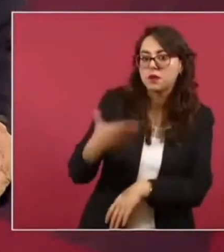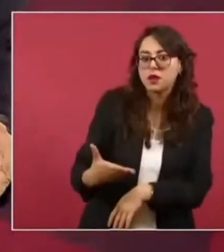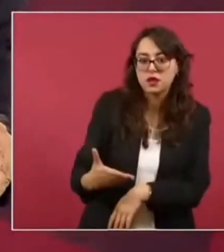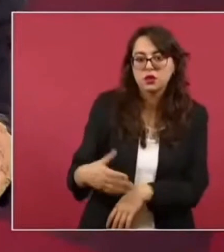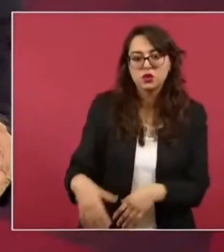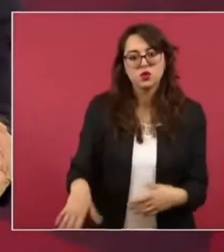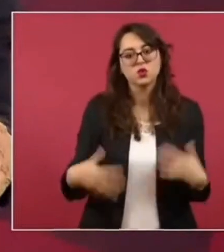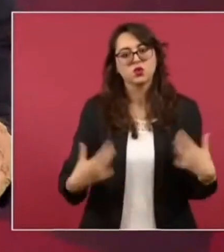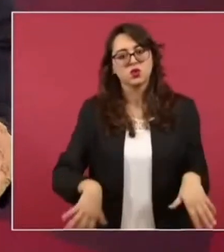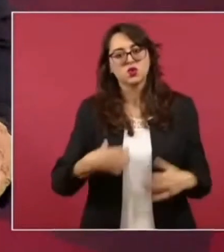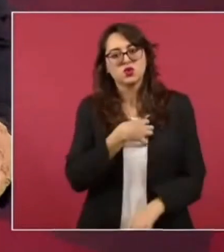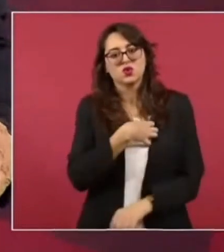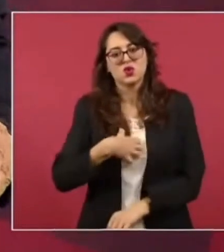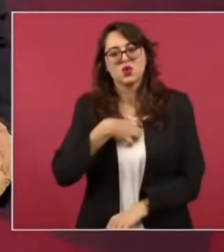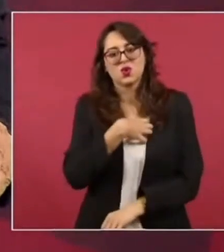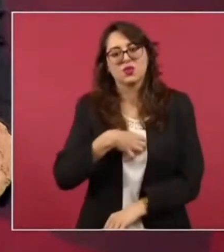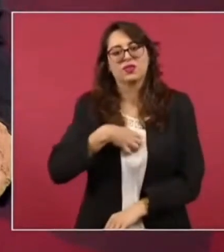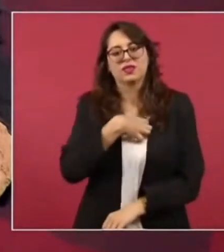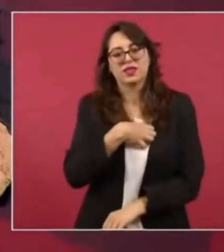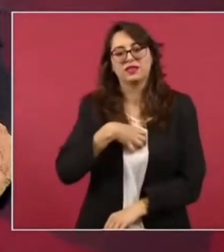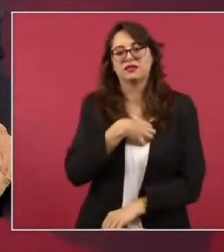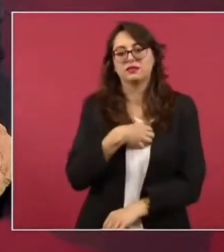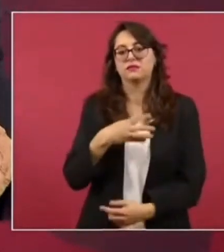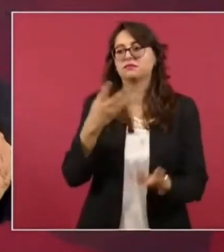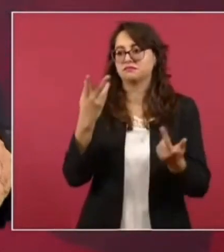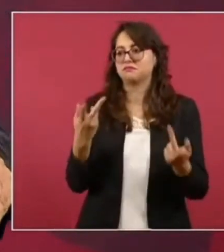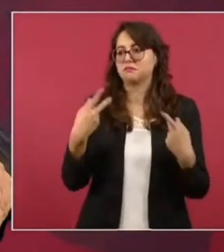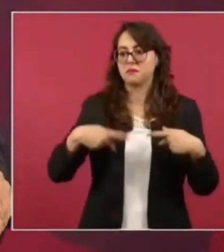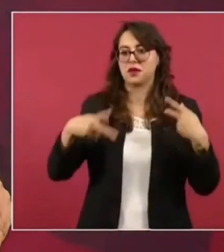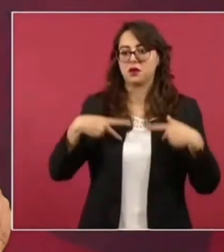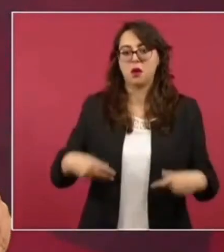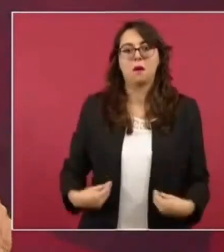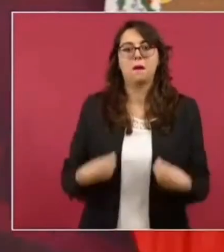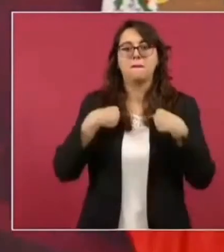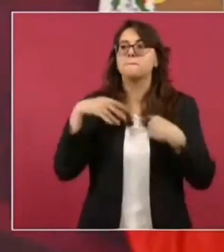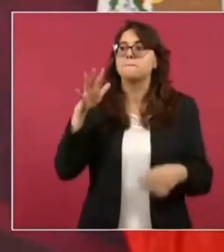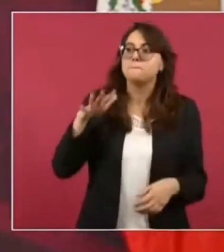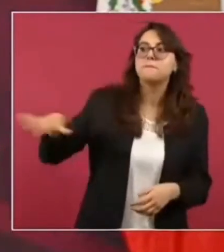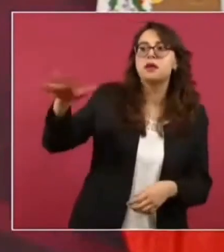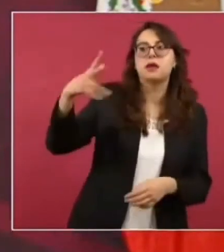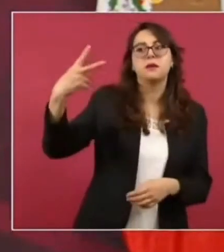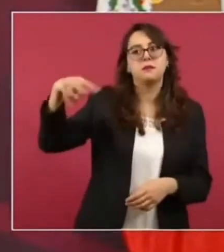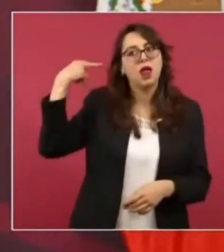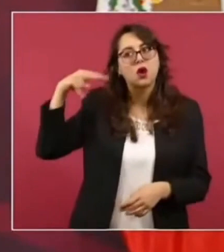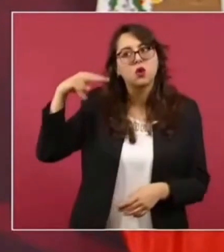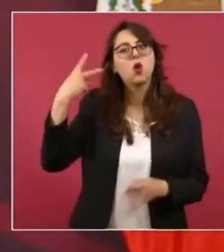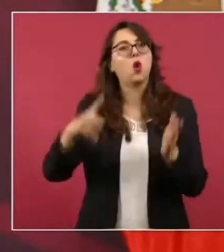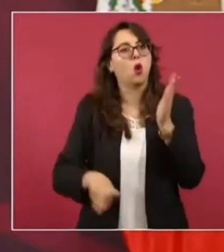demostraron de que no se dejan chorear.